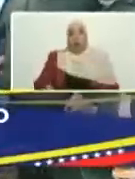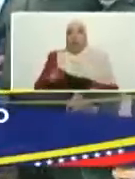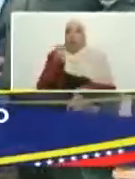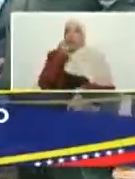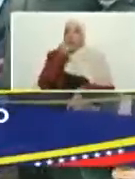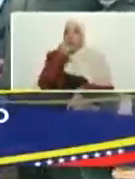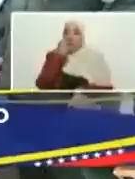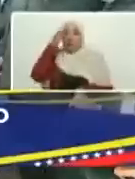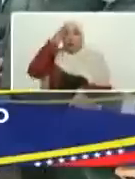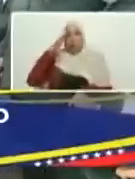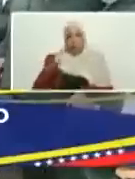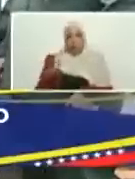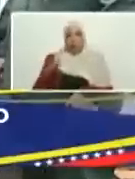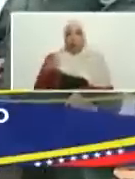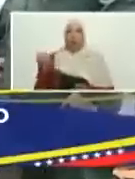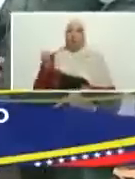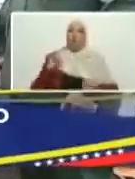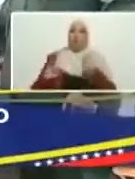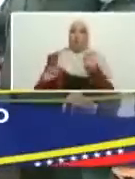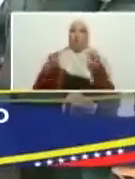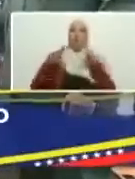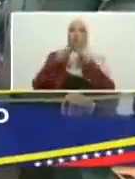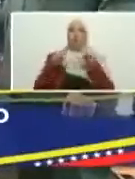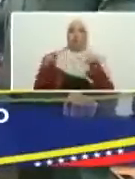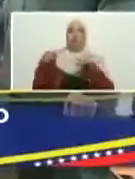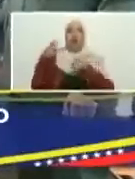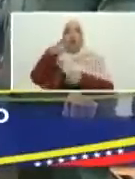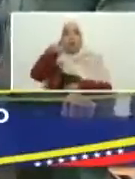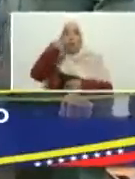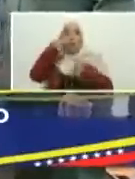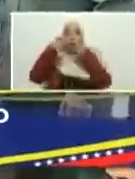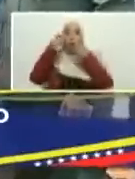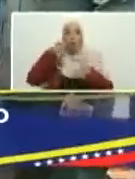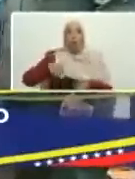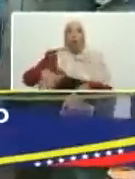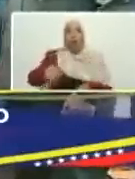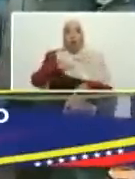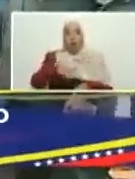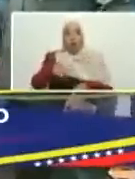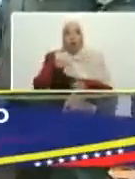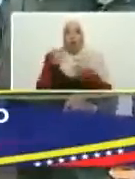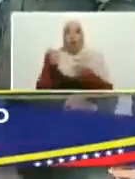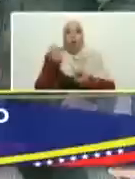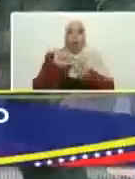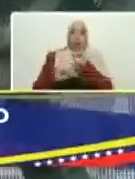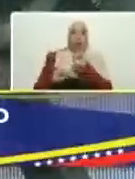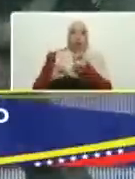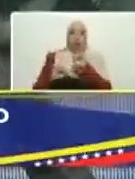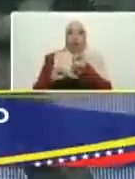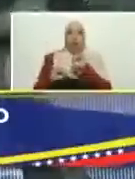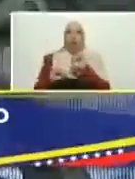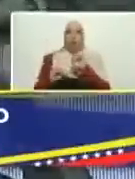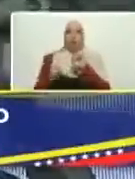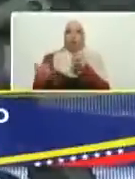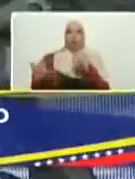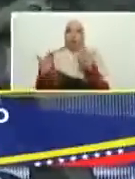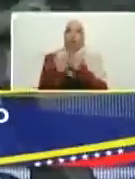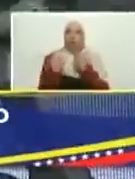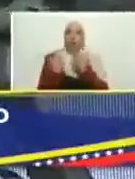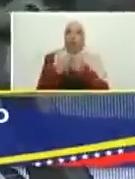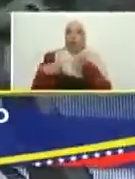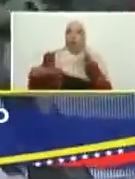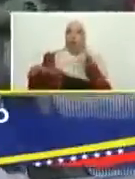ha plantado en el combate a los enemigos internos del pueblo, precisamente, a aquellas bandas criminales, a aquellos